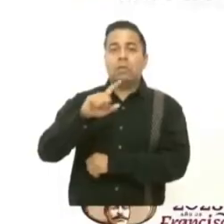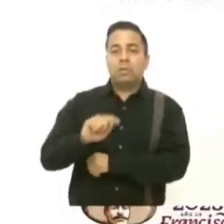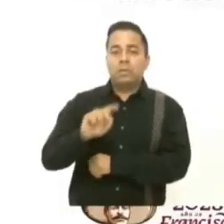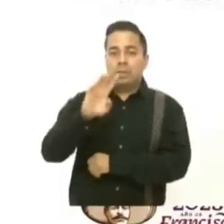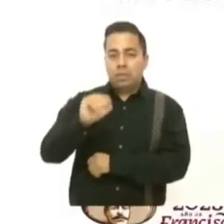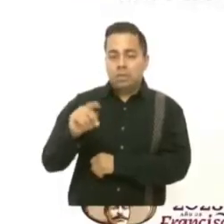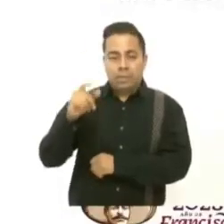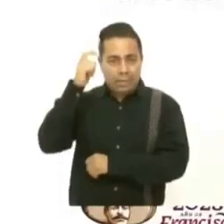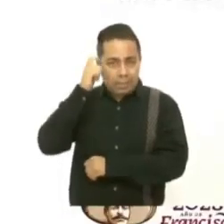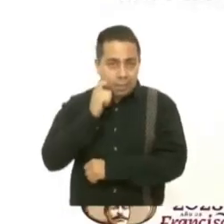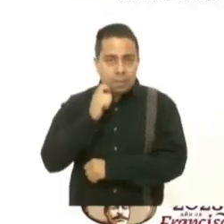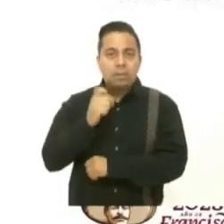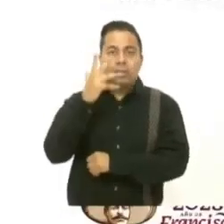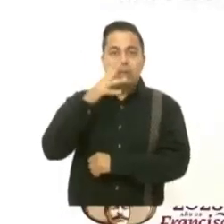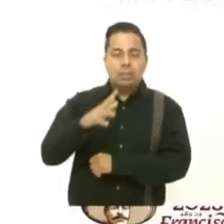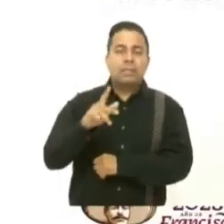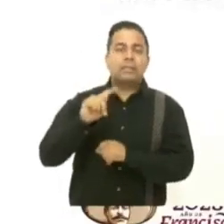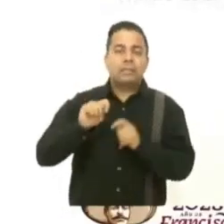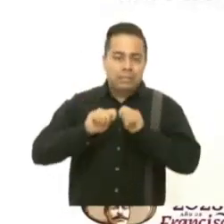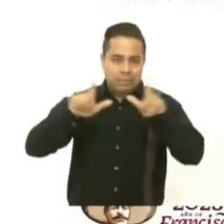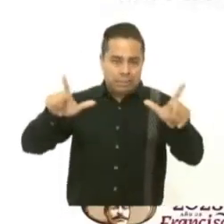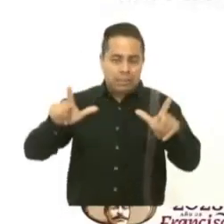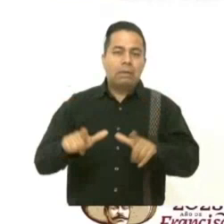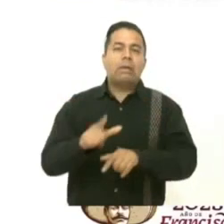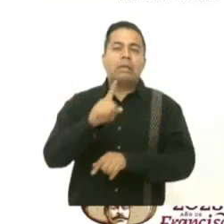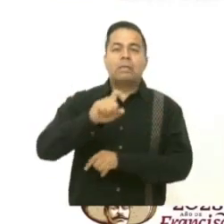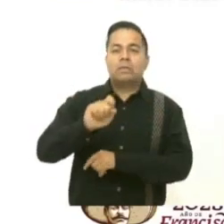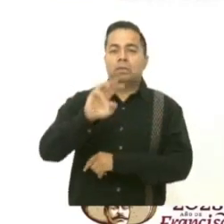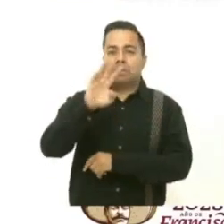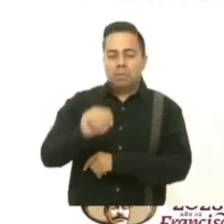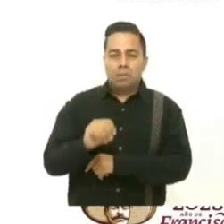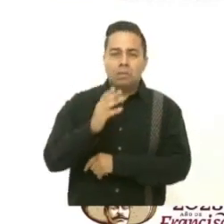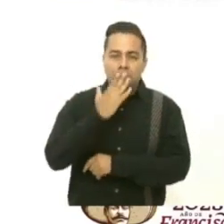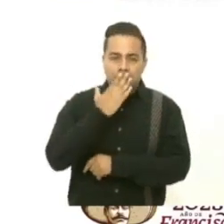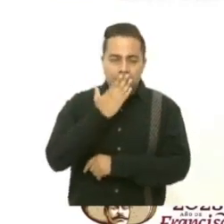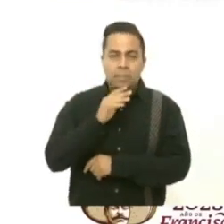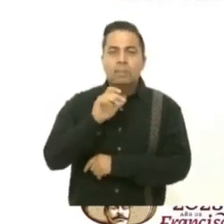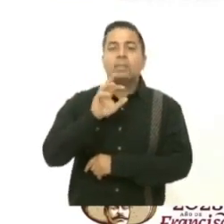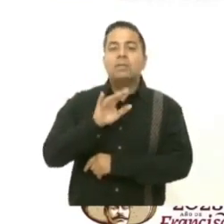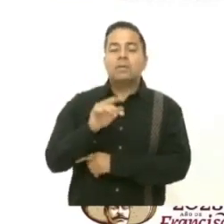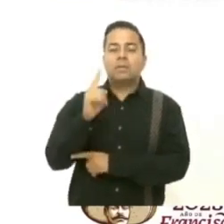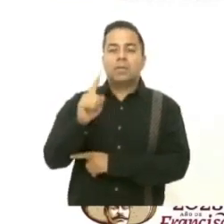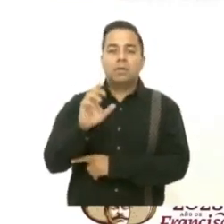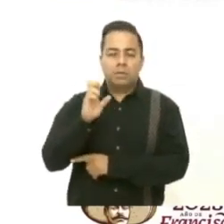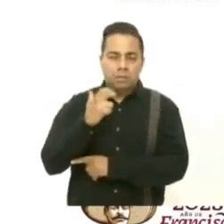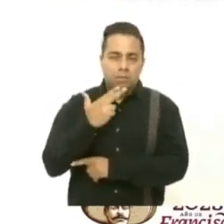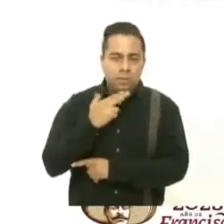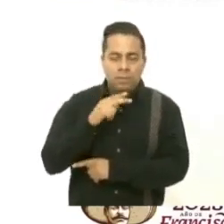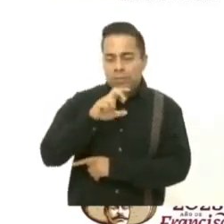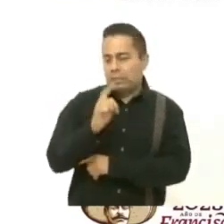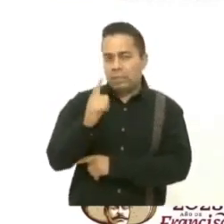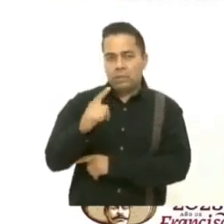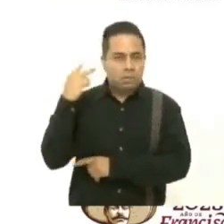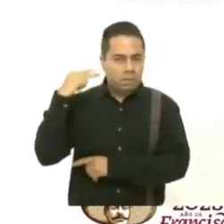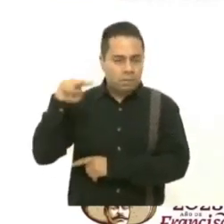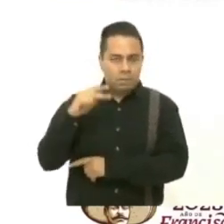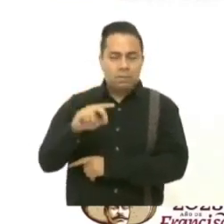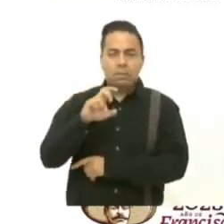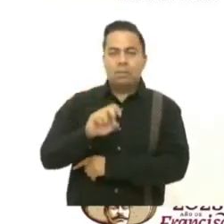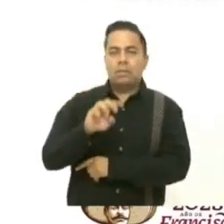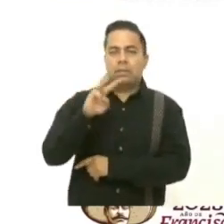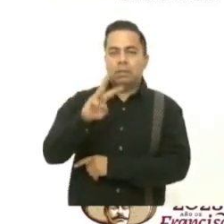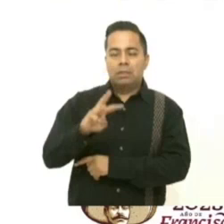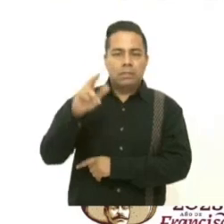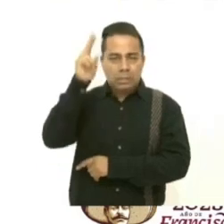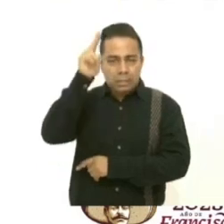179 en Guerrero, 10 en Tlaxcala, 129 en Sonora, 51 en Chihuahua, 31 en Veracruz, 33